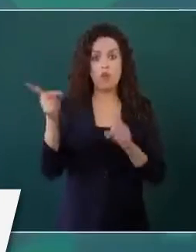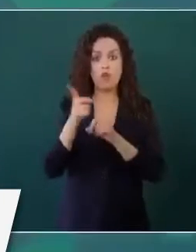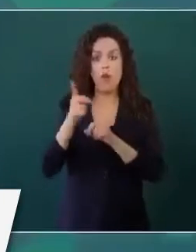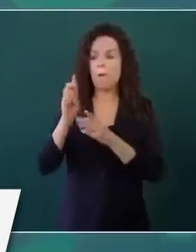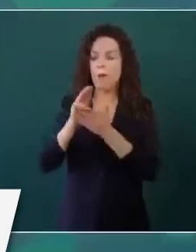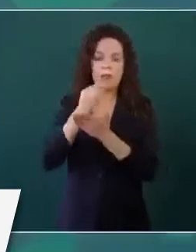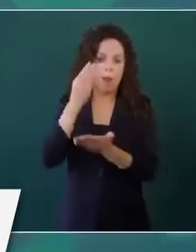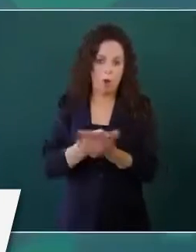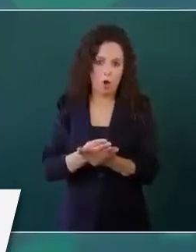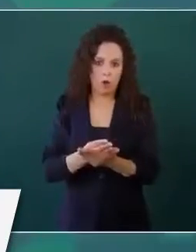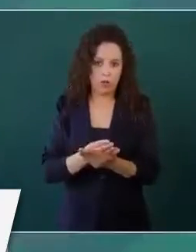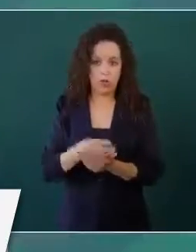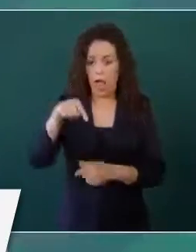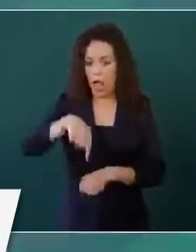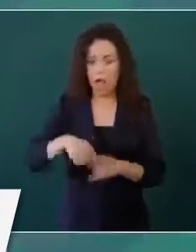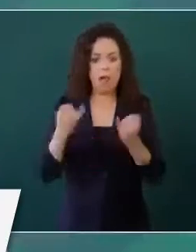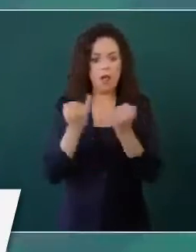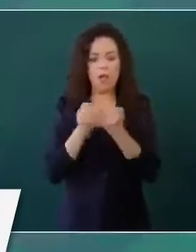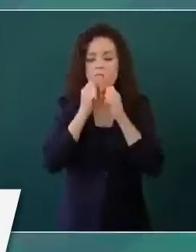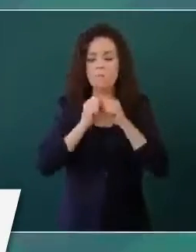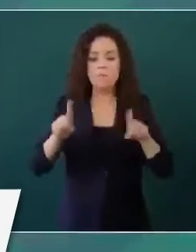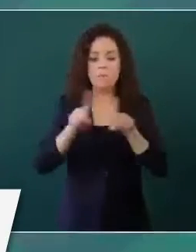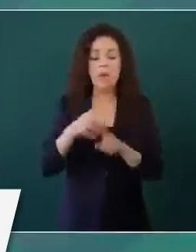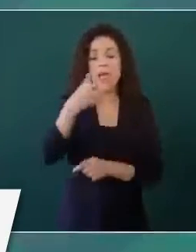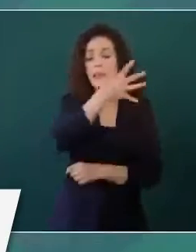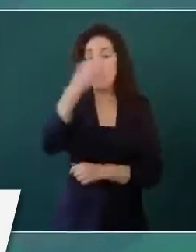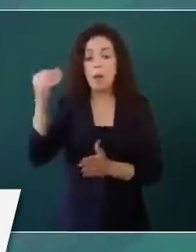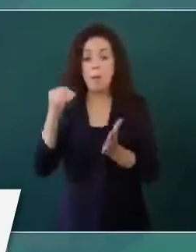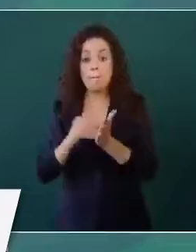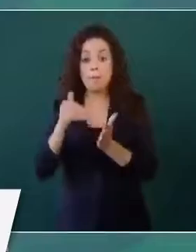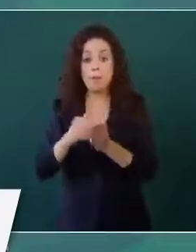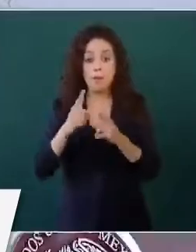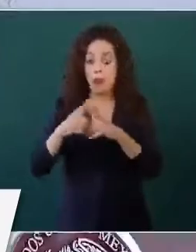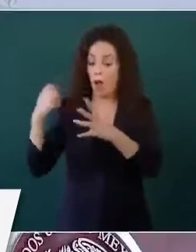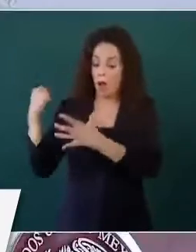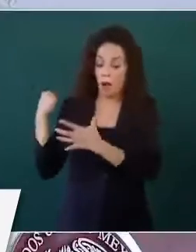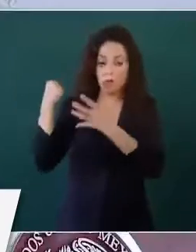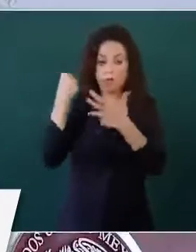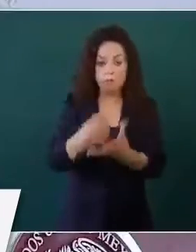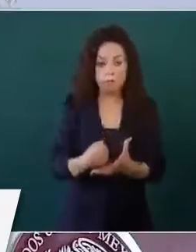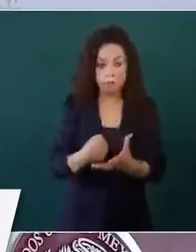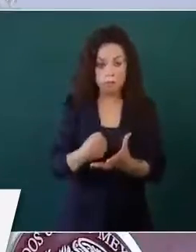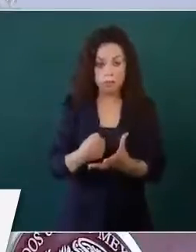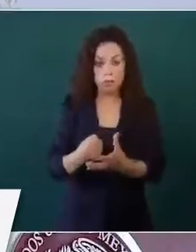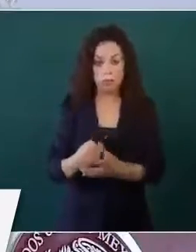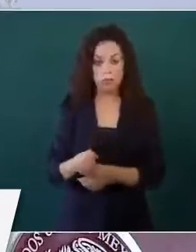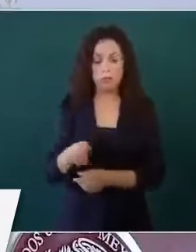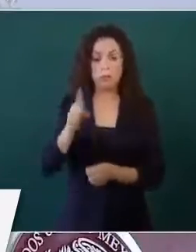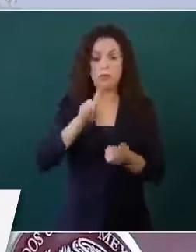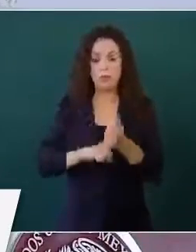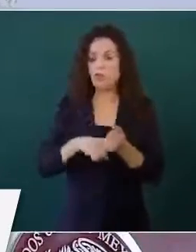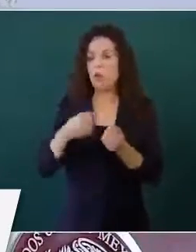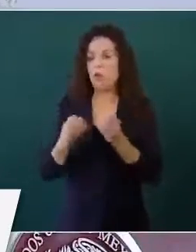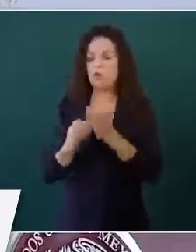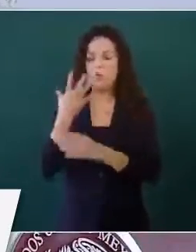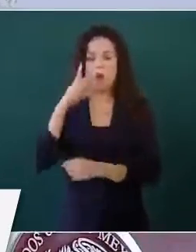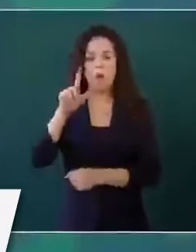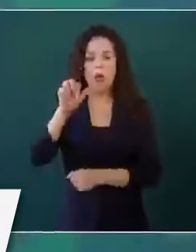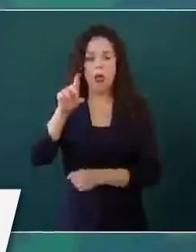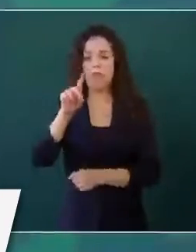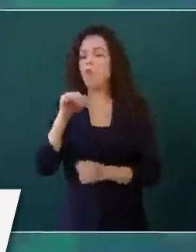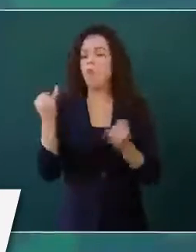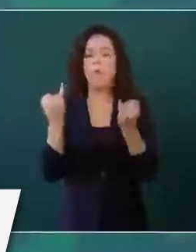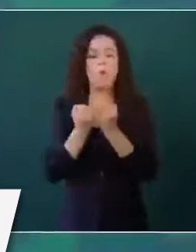también es del orden de 500 millones lo que estamos destinando. En Nuevo Laredo lo mismo, para las